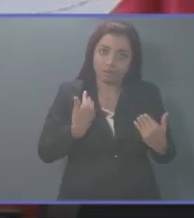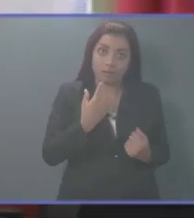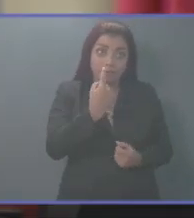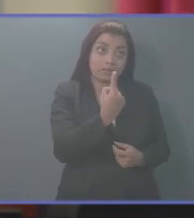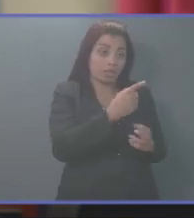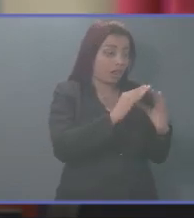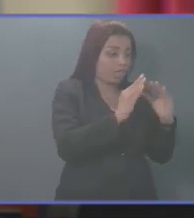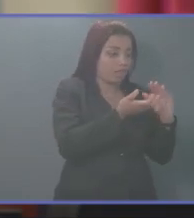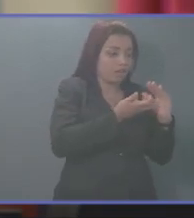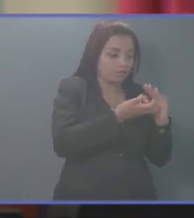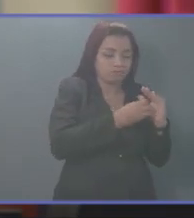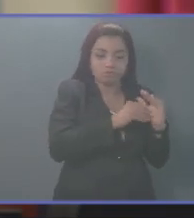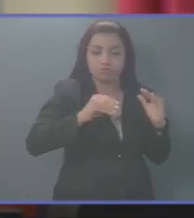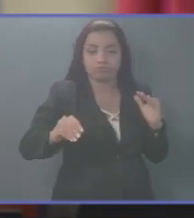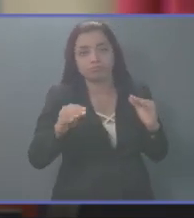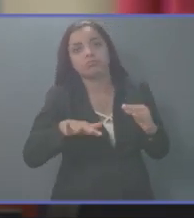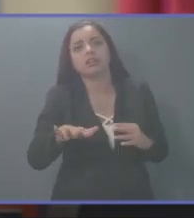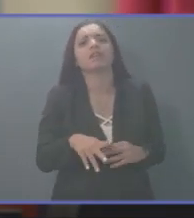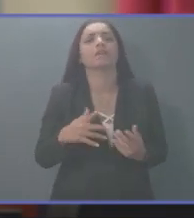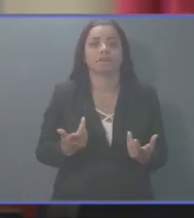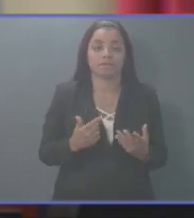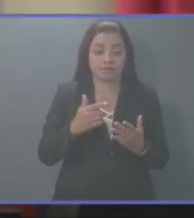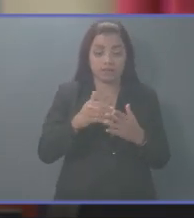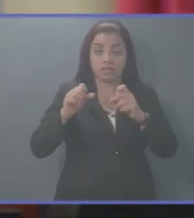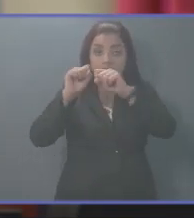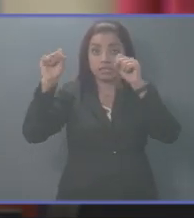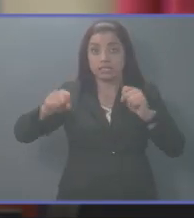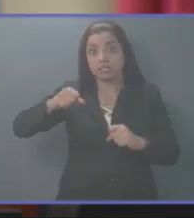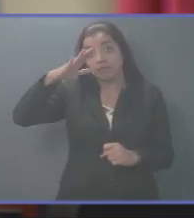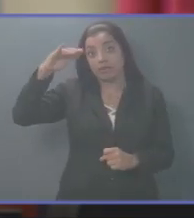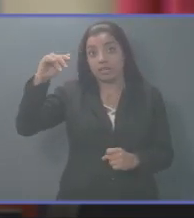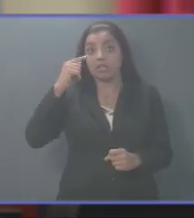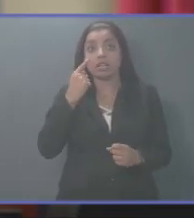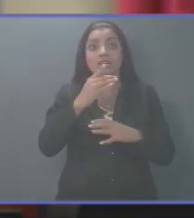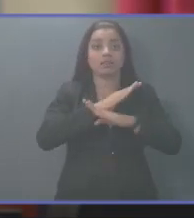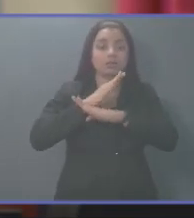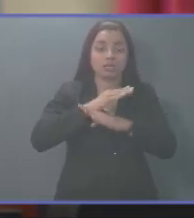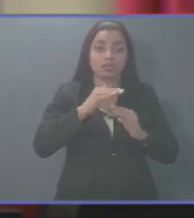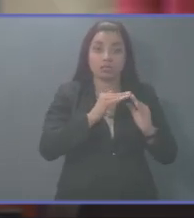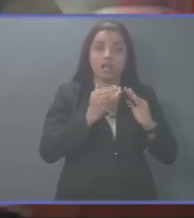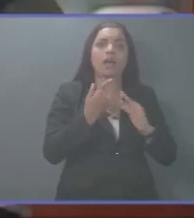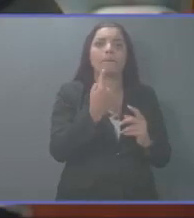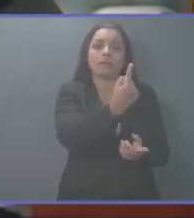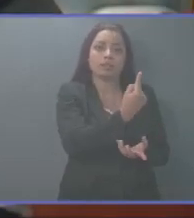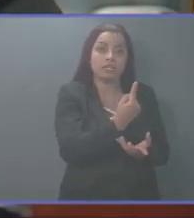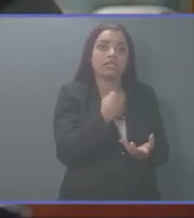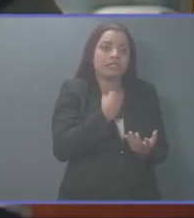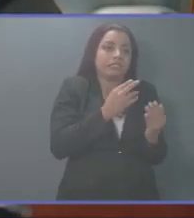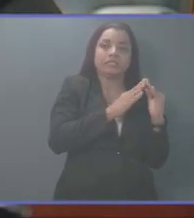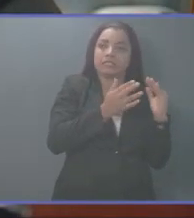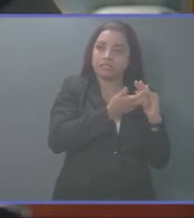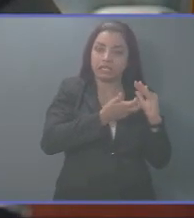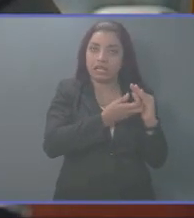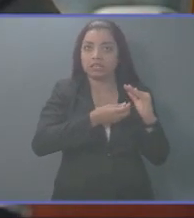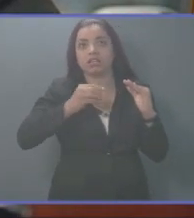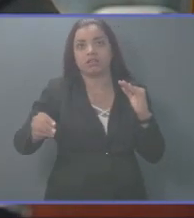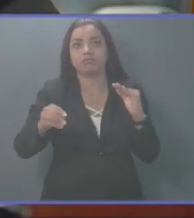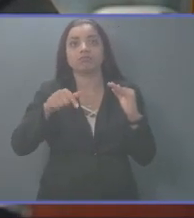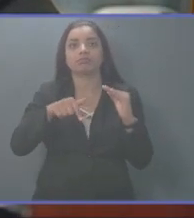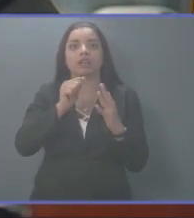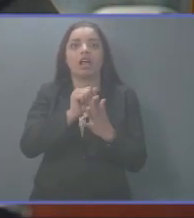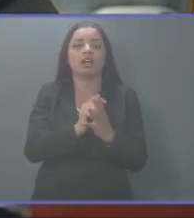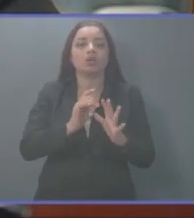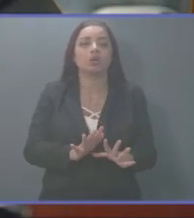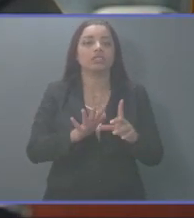personas desplazadas internamente. Conformación del Sistema Nacional de Atención y Protección Integral a Personas en Condición de Desplazamiento Forzado Interno.